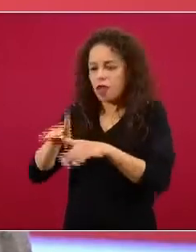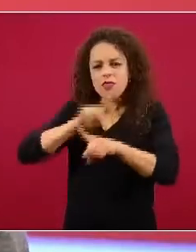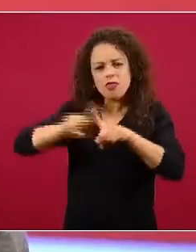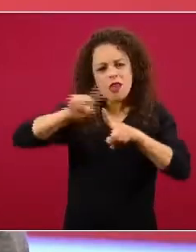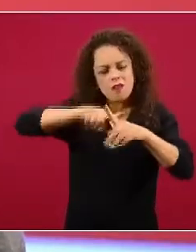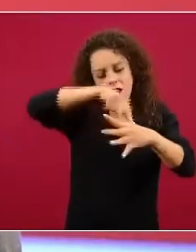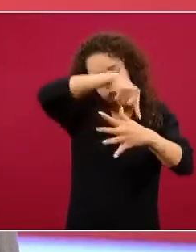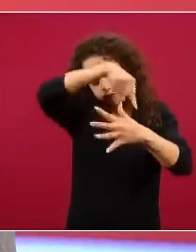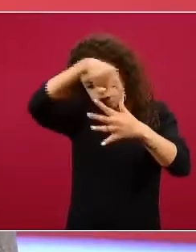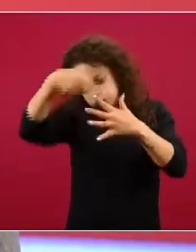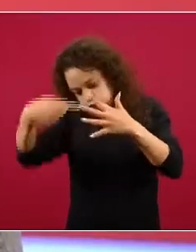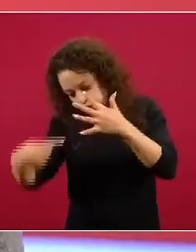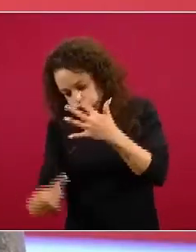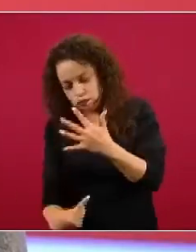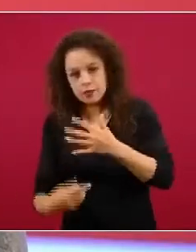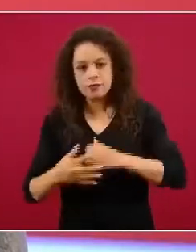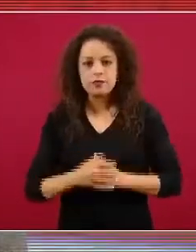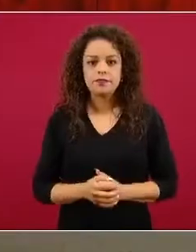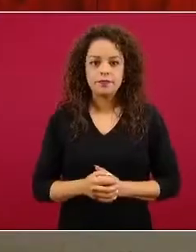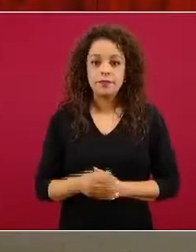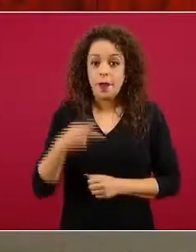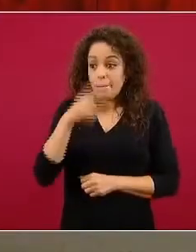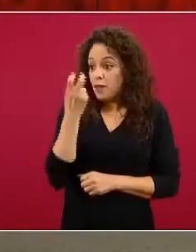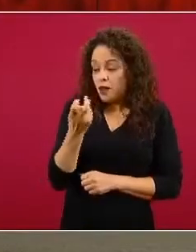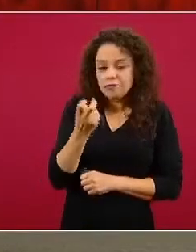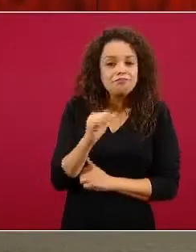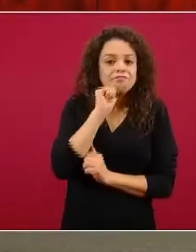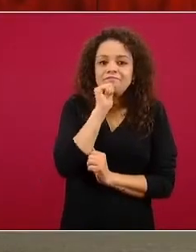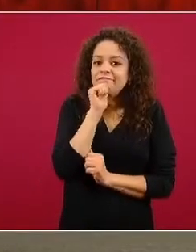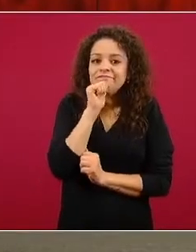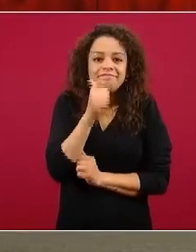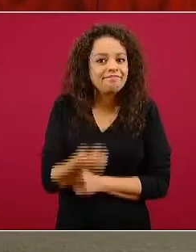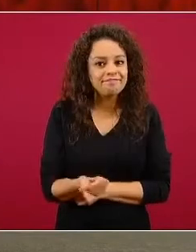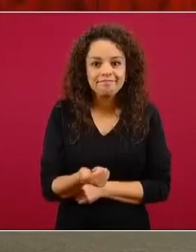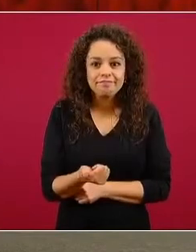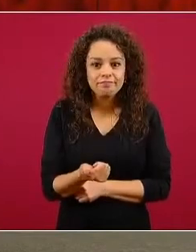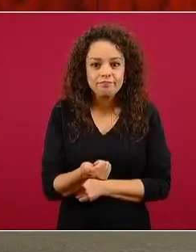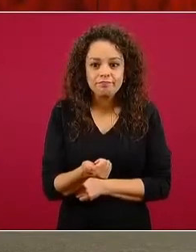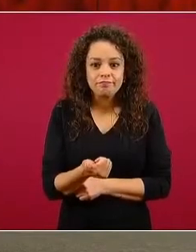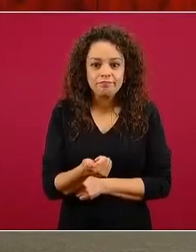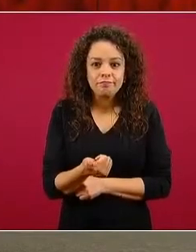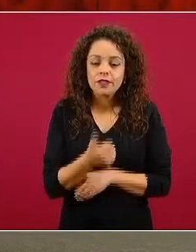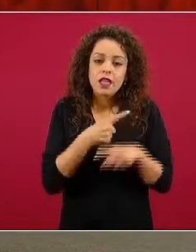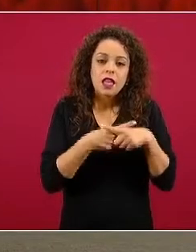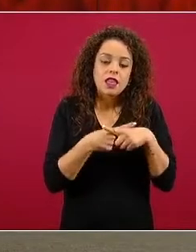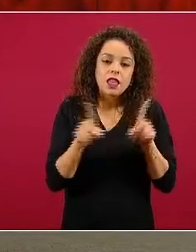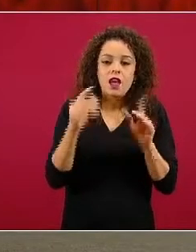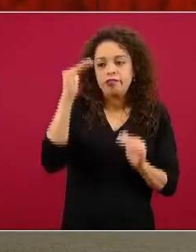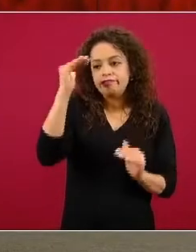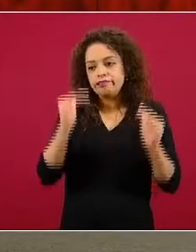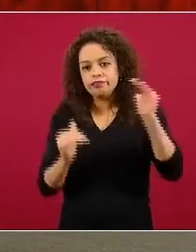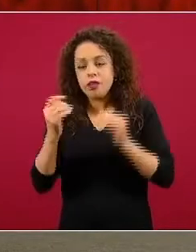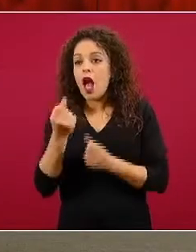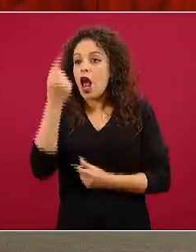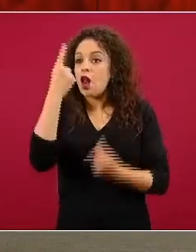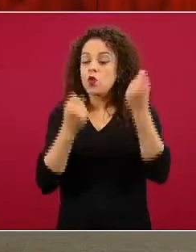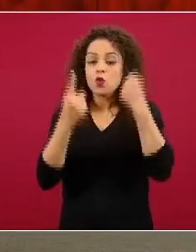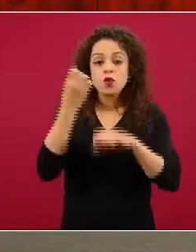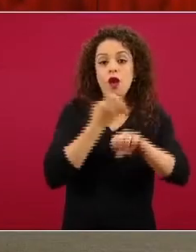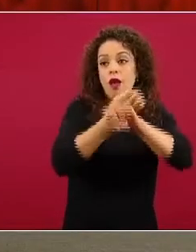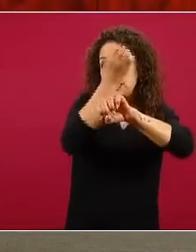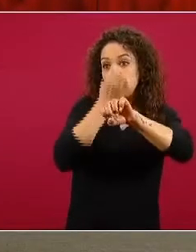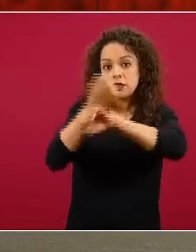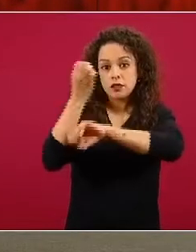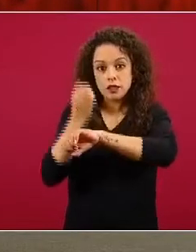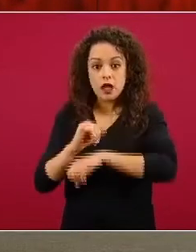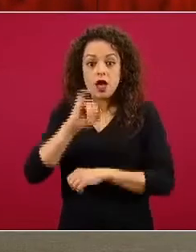no ocurrió, evidentemente no ocurrió, y ocurrió de una manera diferenciada. En algunas entidades federativas